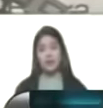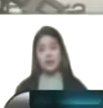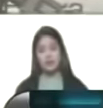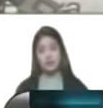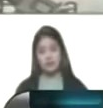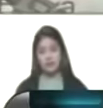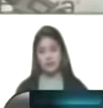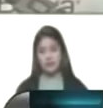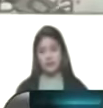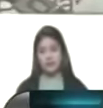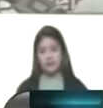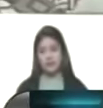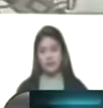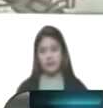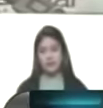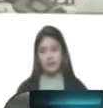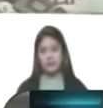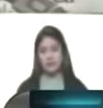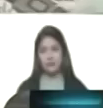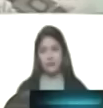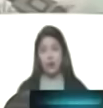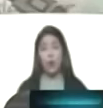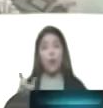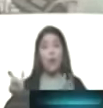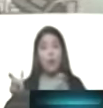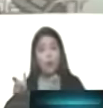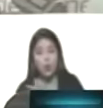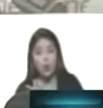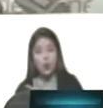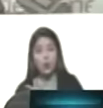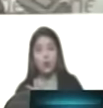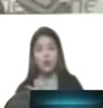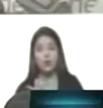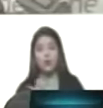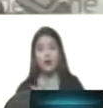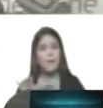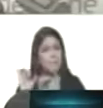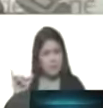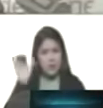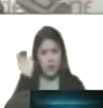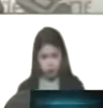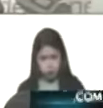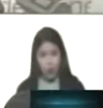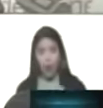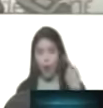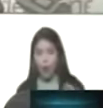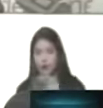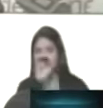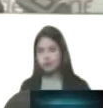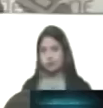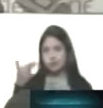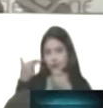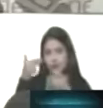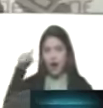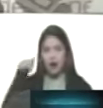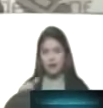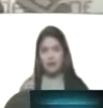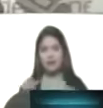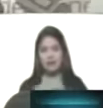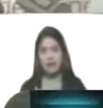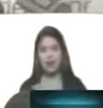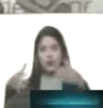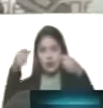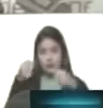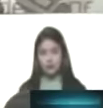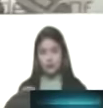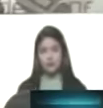arbitraria por un pequeño grupo de internos de este internado judicial, de privados de libertad de este